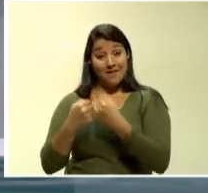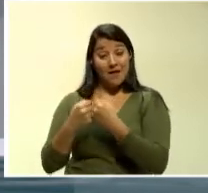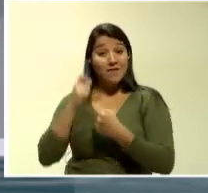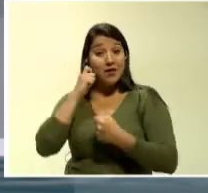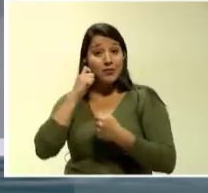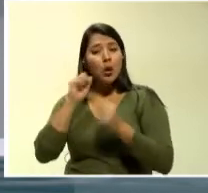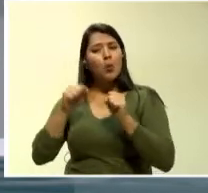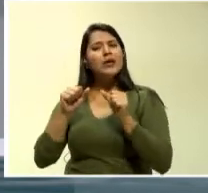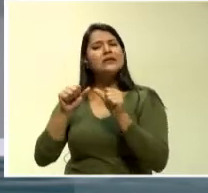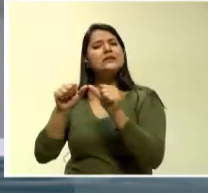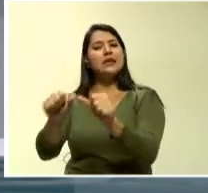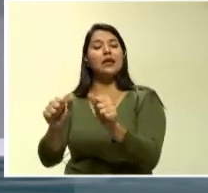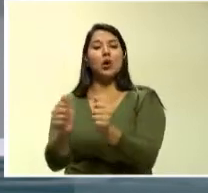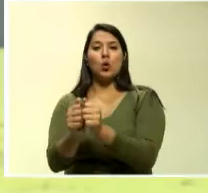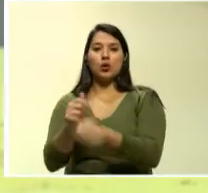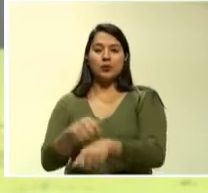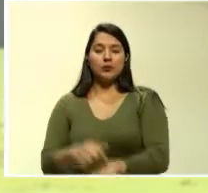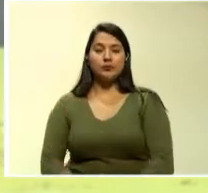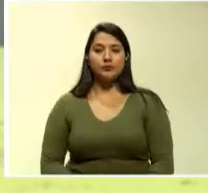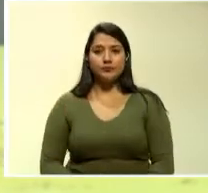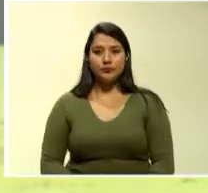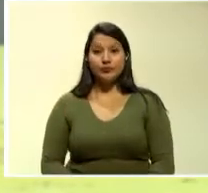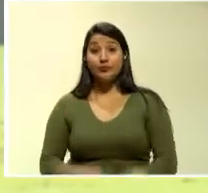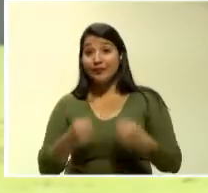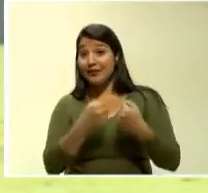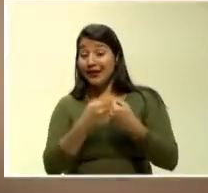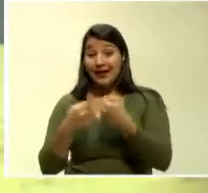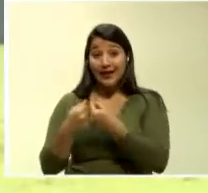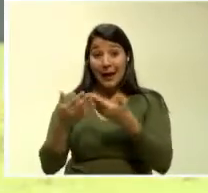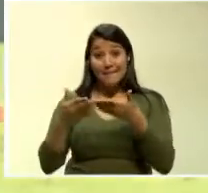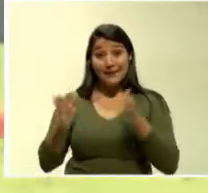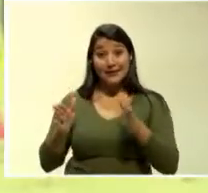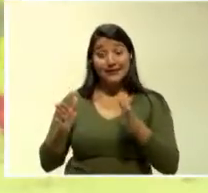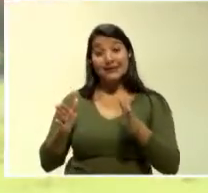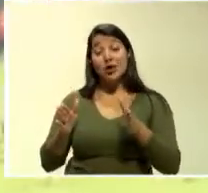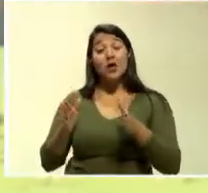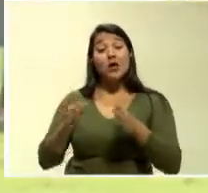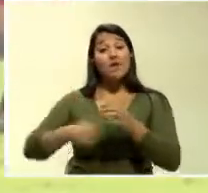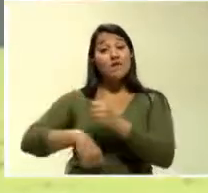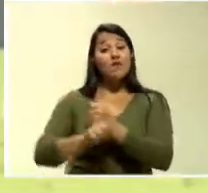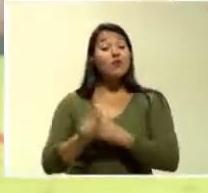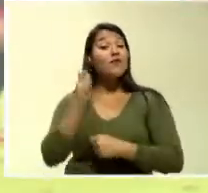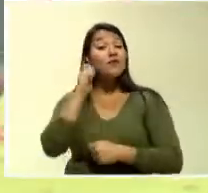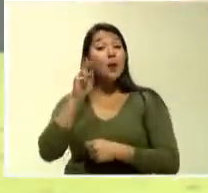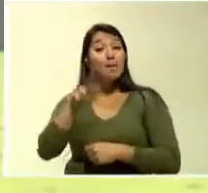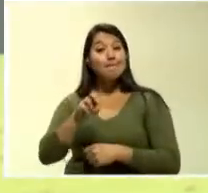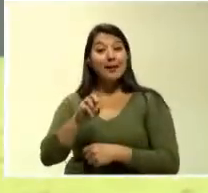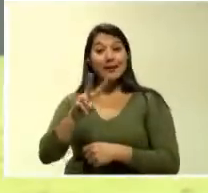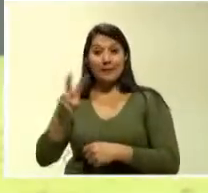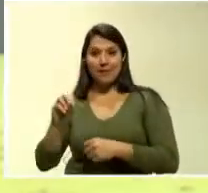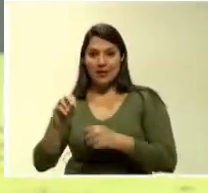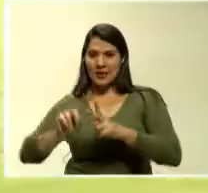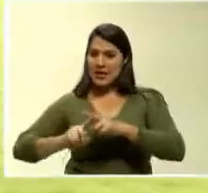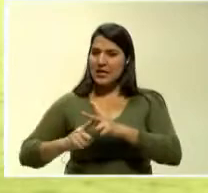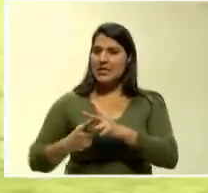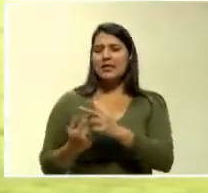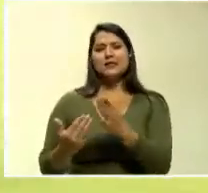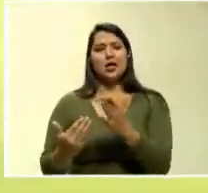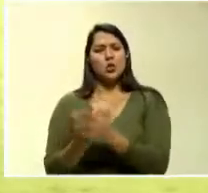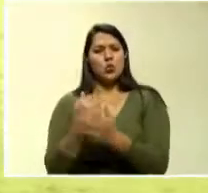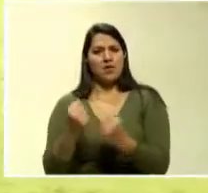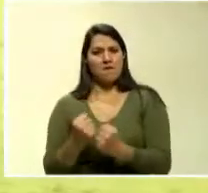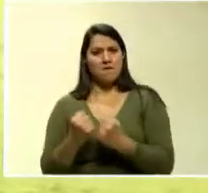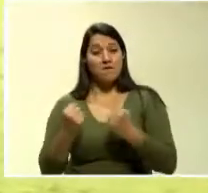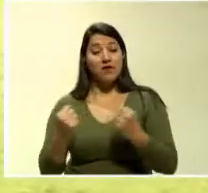en el tiempo. El torneo de apertura de la Liga Femenina 2020 inicia con nuevo impulso. Sin duda,